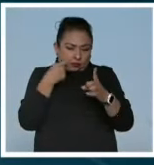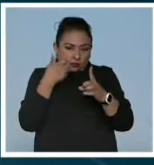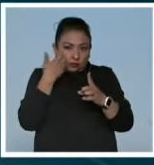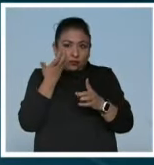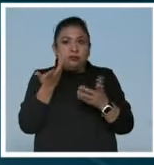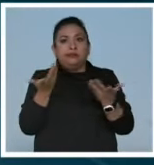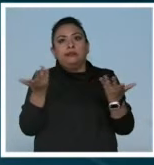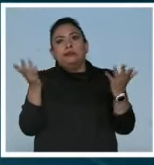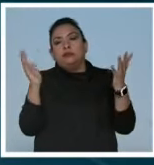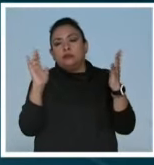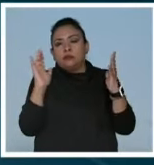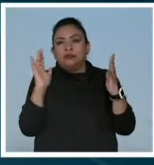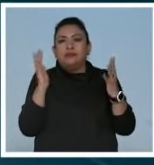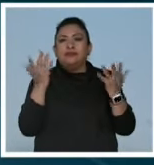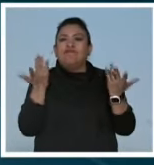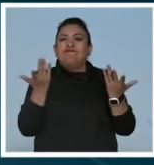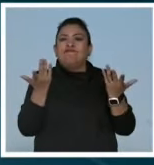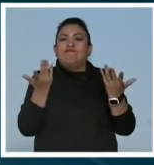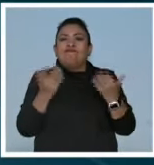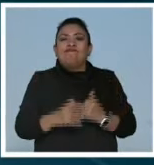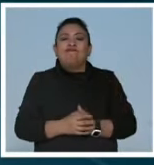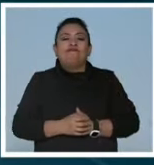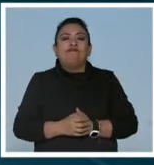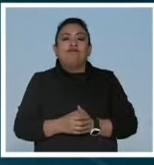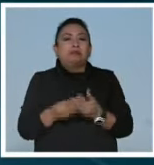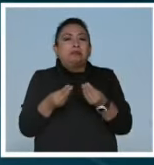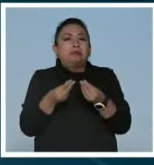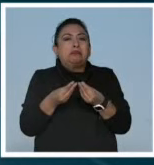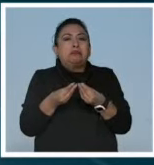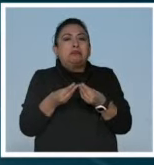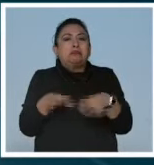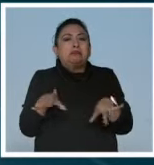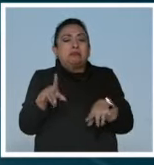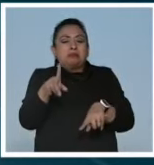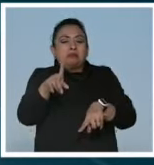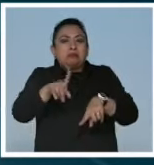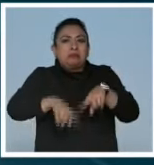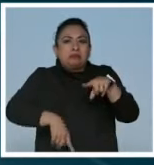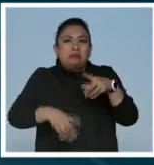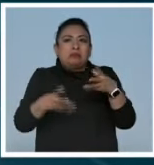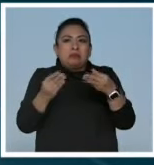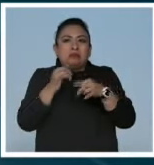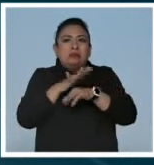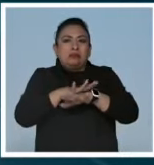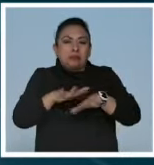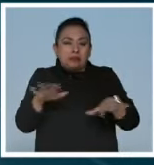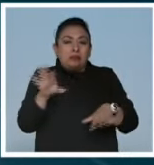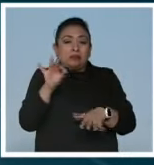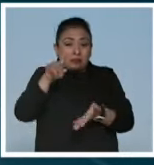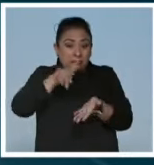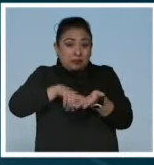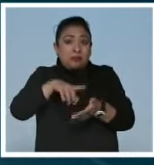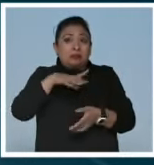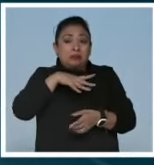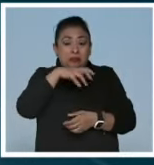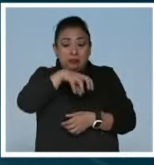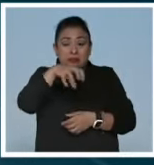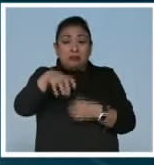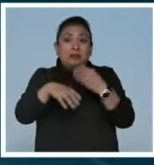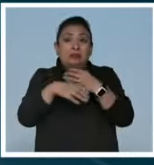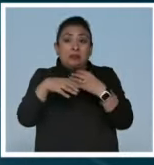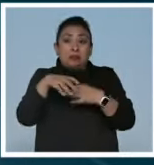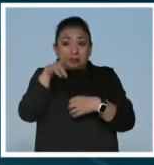pervierte todo su sentido y se pierde y se despoja de muchísima información que podrían aportar si